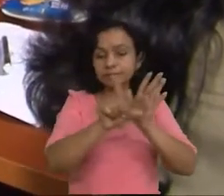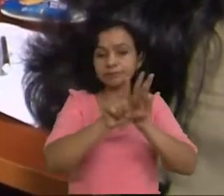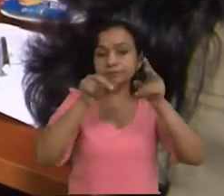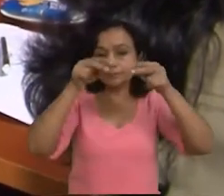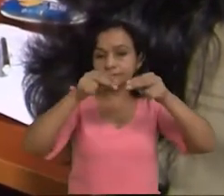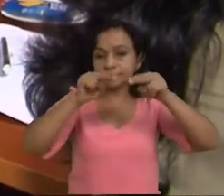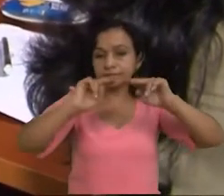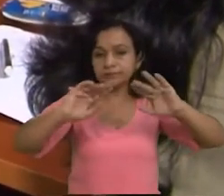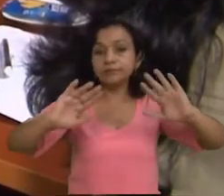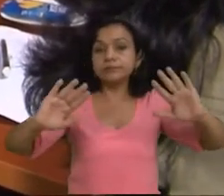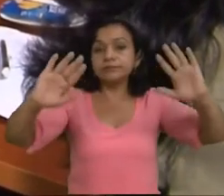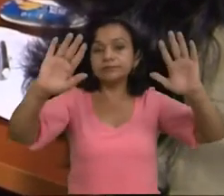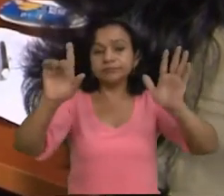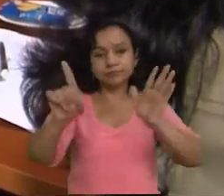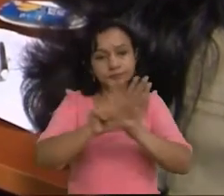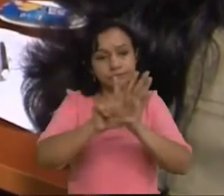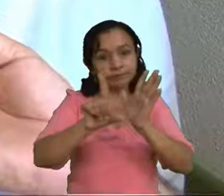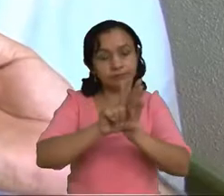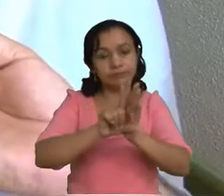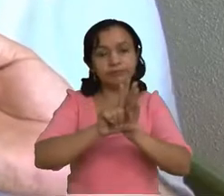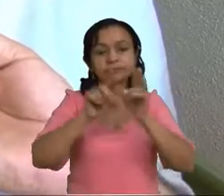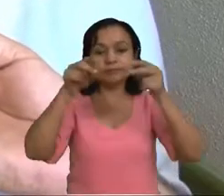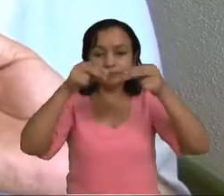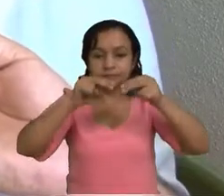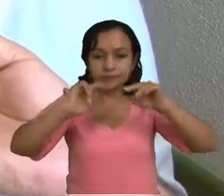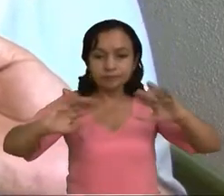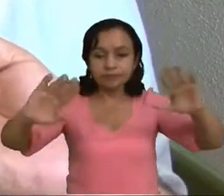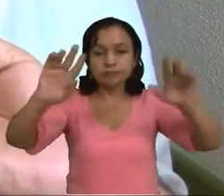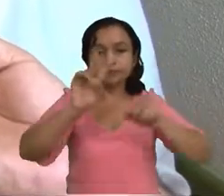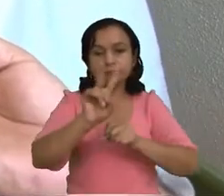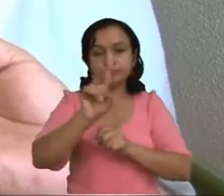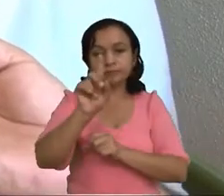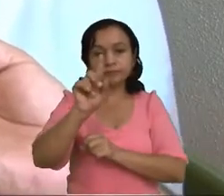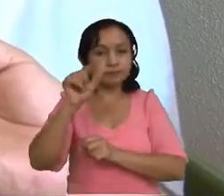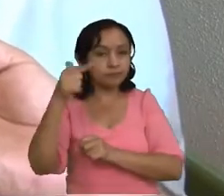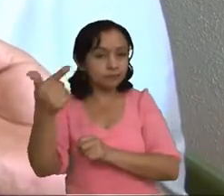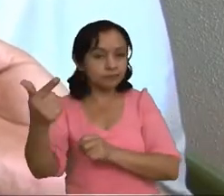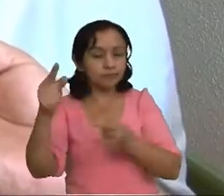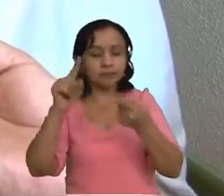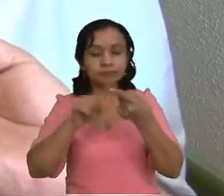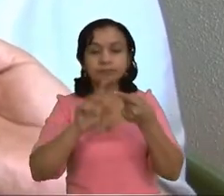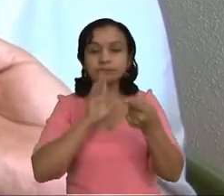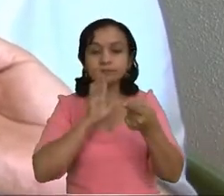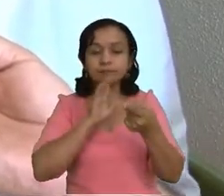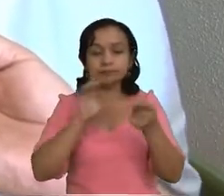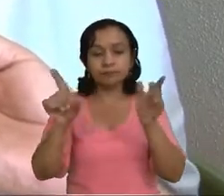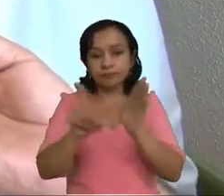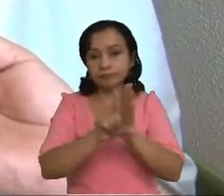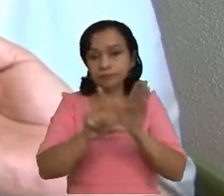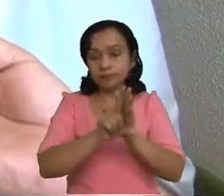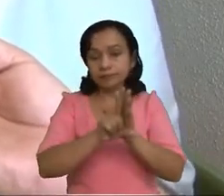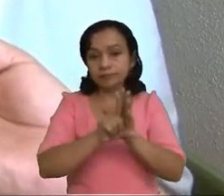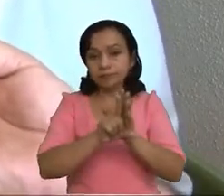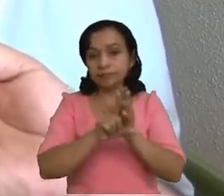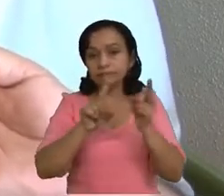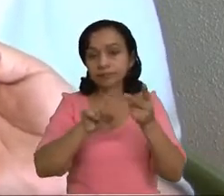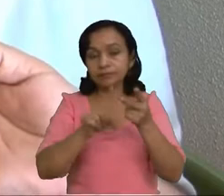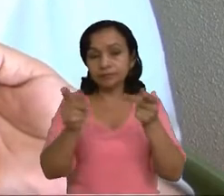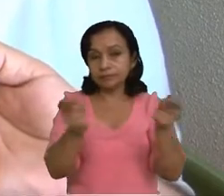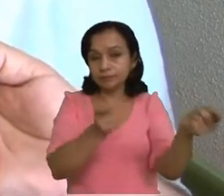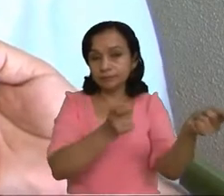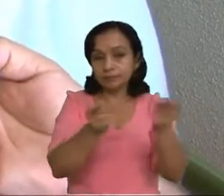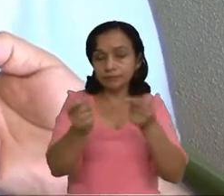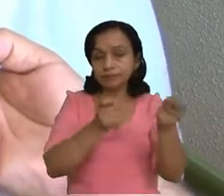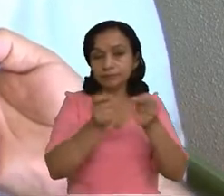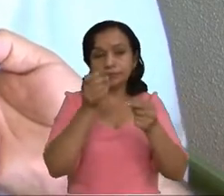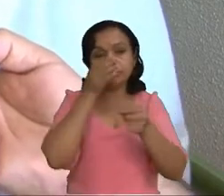Estamos hablando de la Ley General del Medio Ambiente, Ley 217, estamos hablando de la ley que regula en el tema